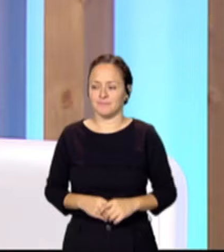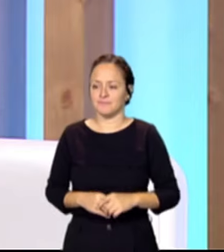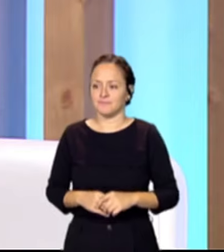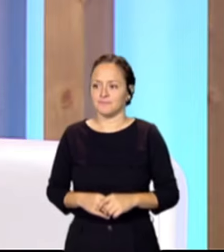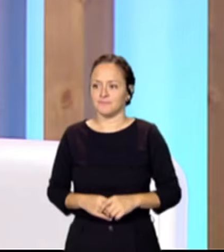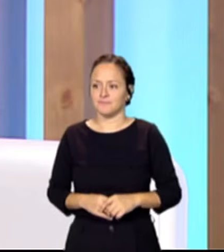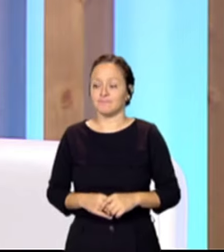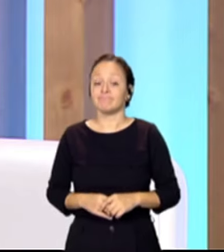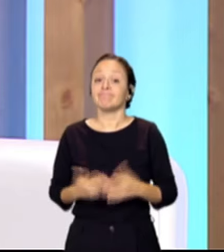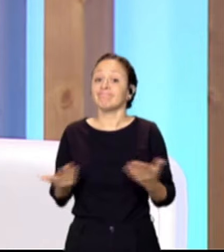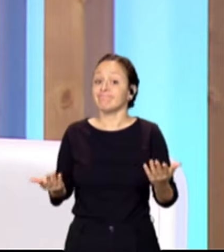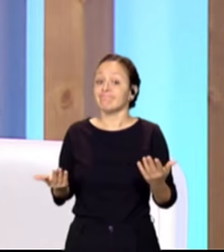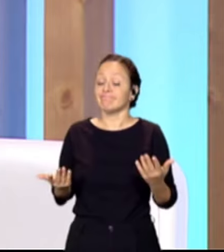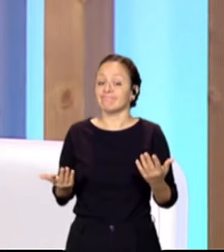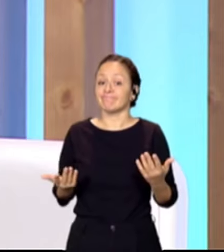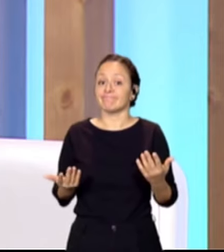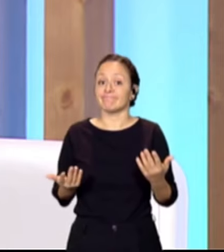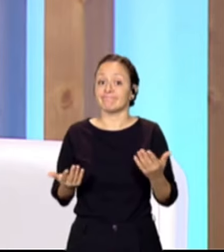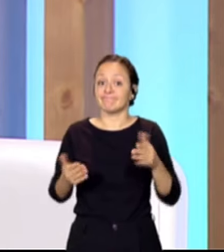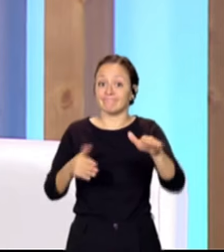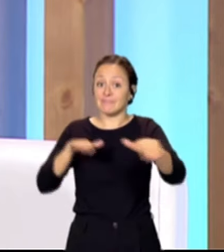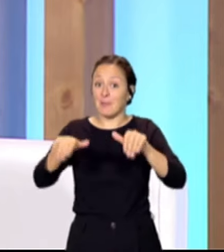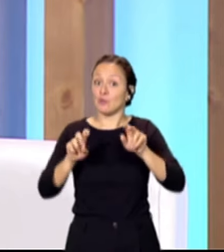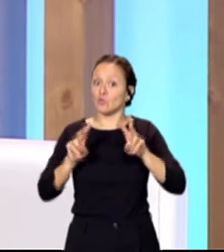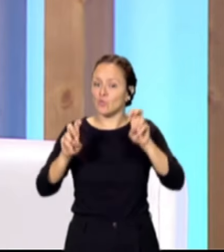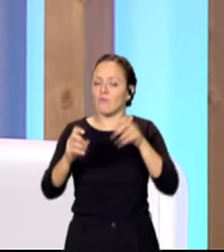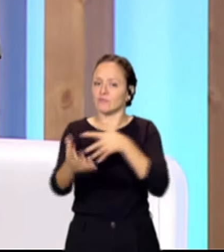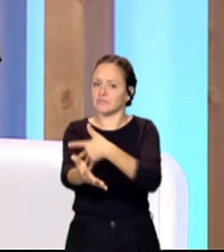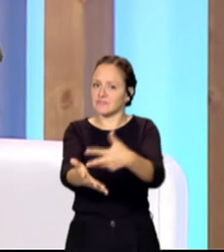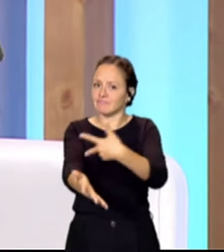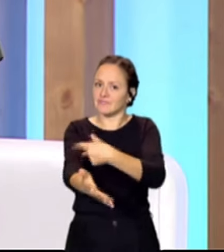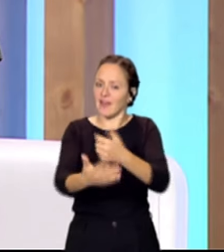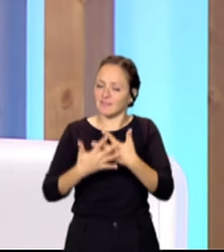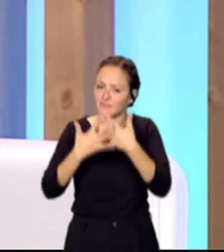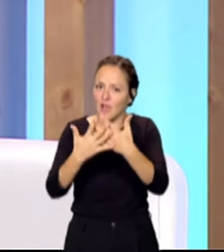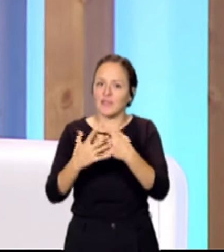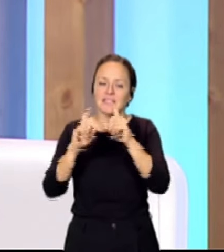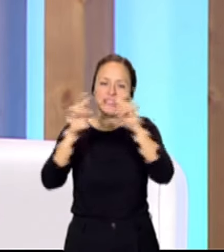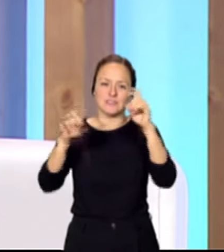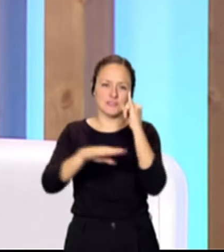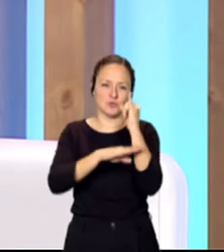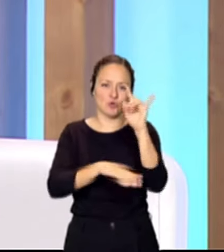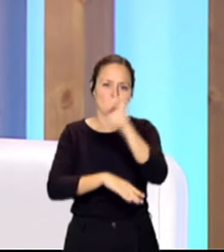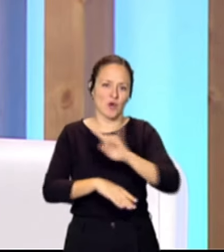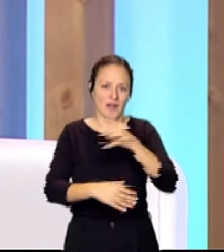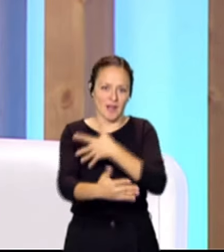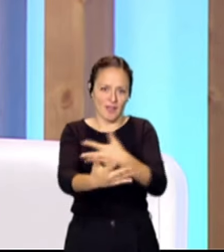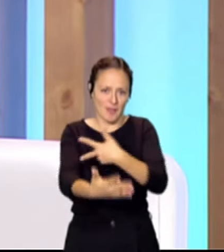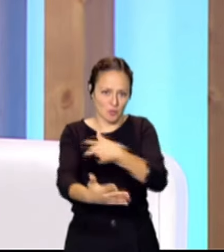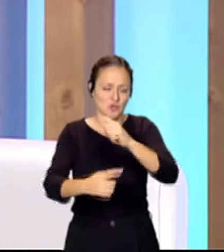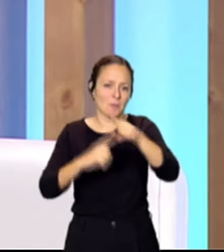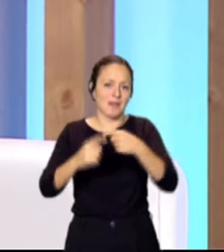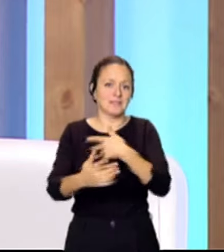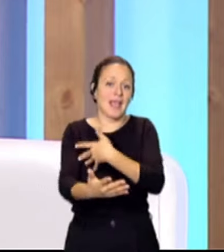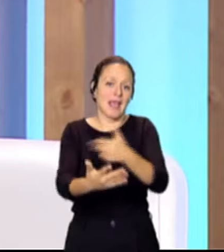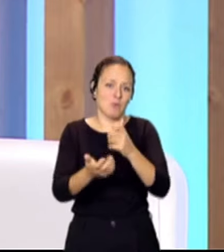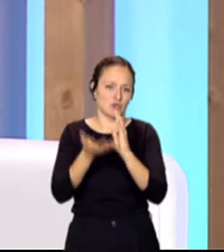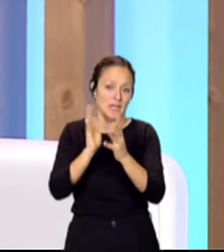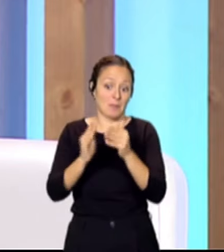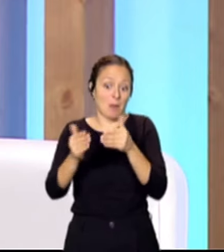mente nuevo llamamiento a La donación de sangre del instituto canario de hemodonación Y hemoterapia ante la proximidad del puente de